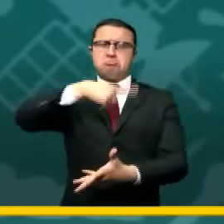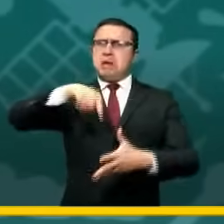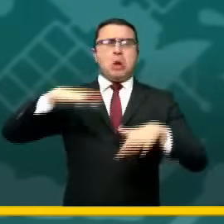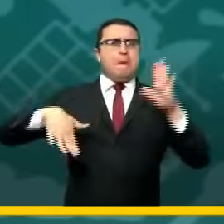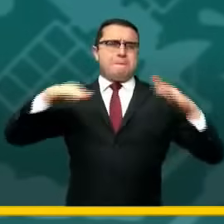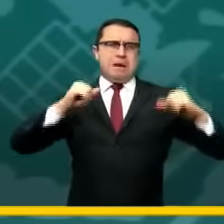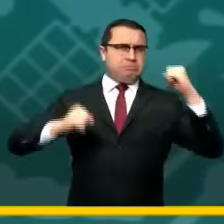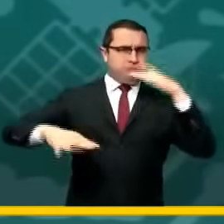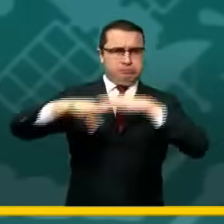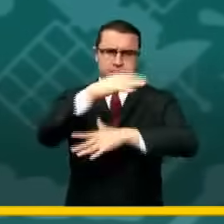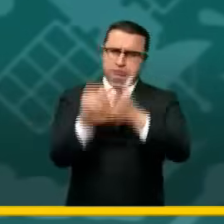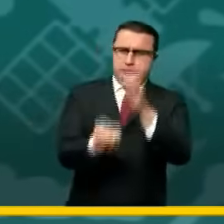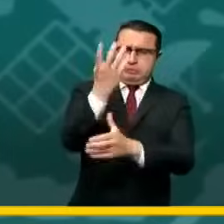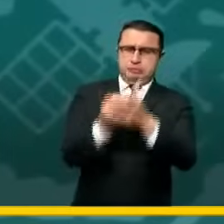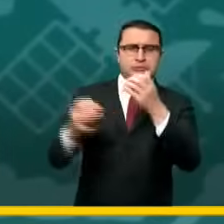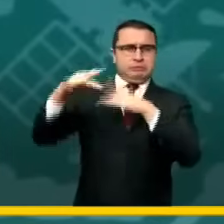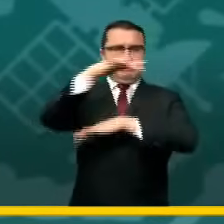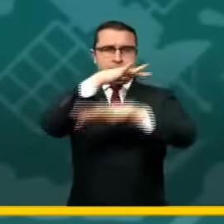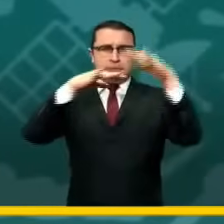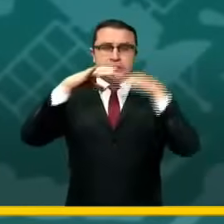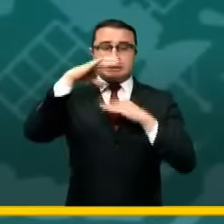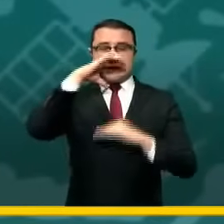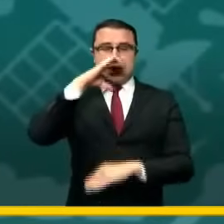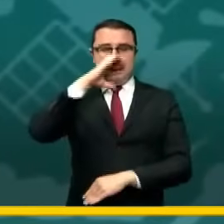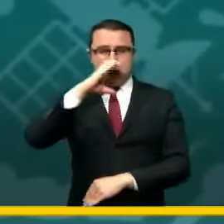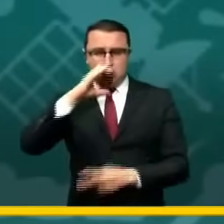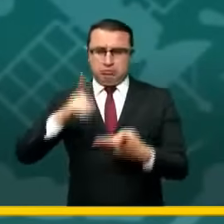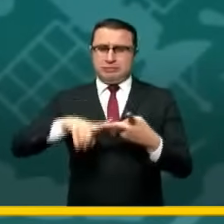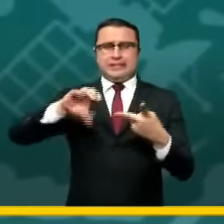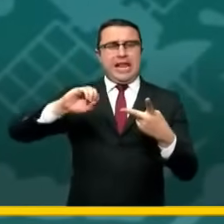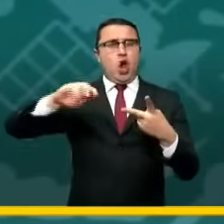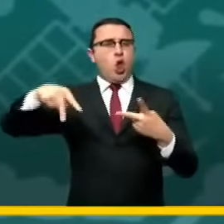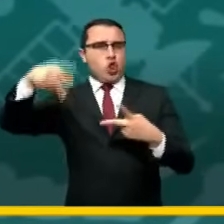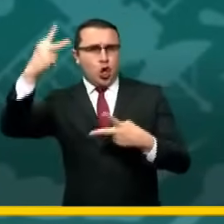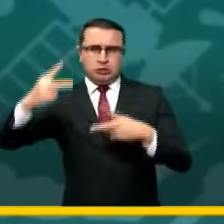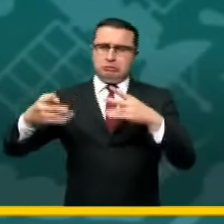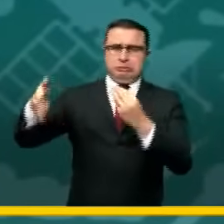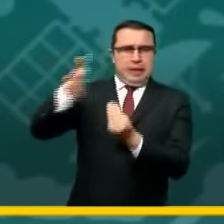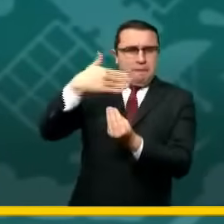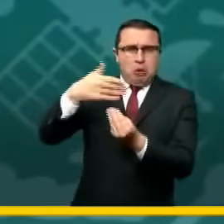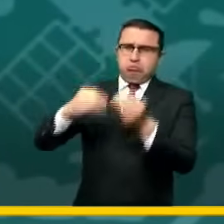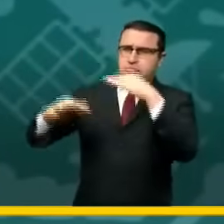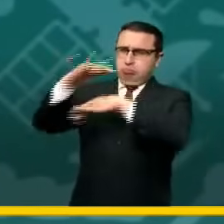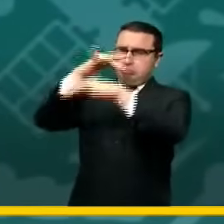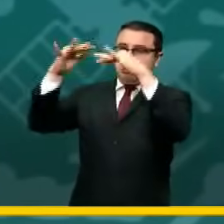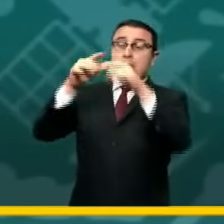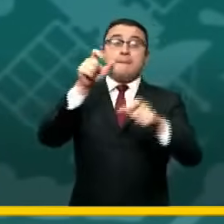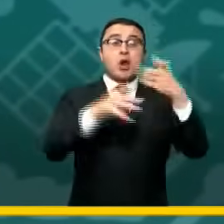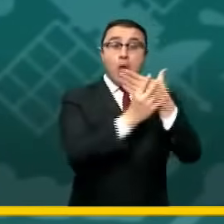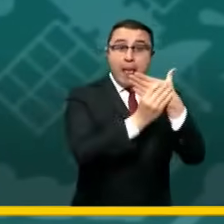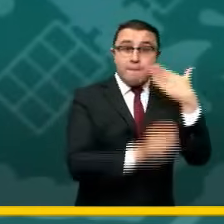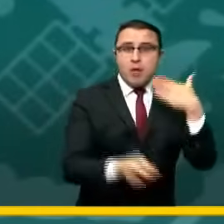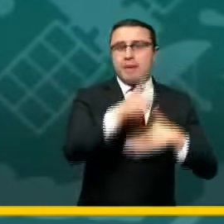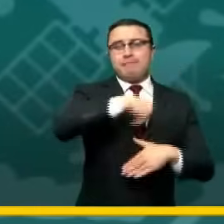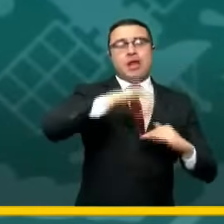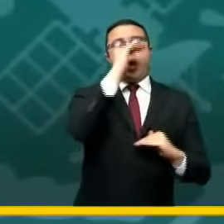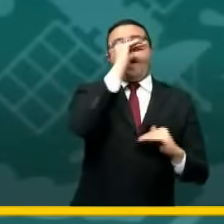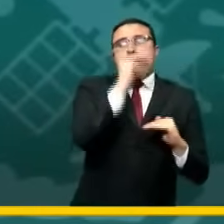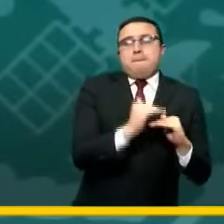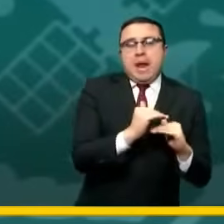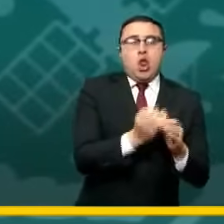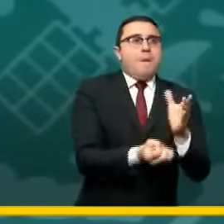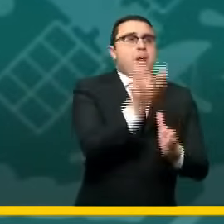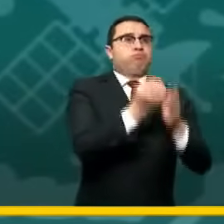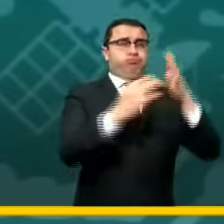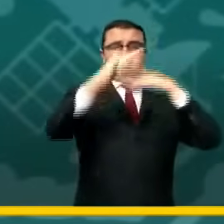CO2 y más consumen carbono, son pobres quienes menos lo hacen.